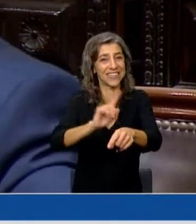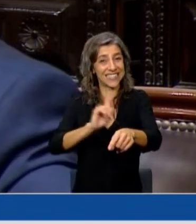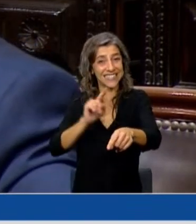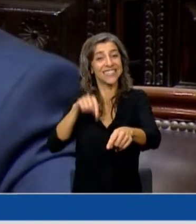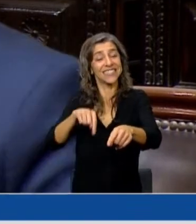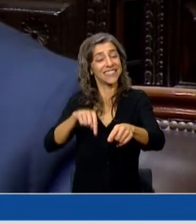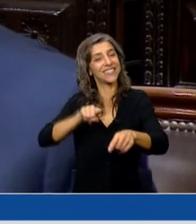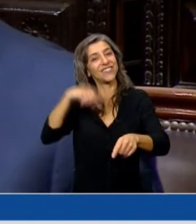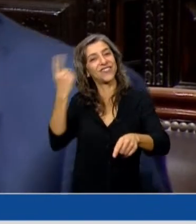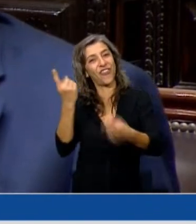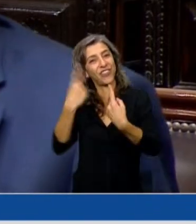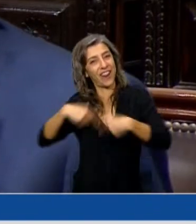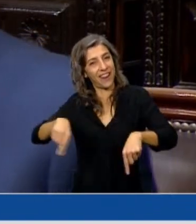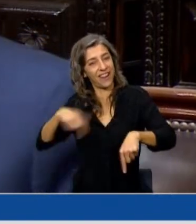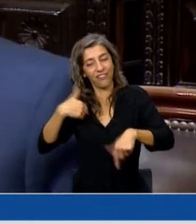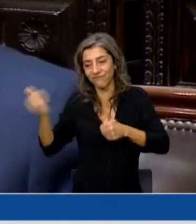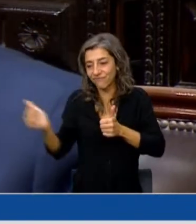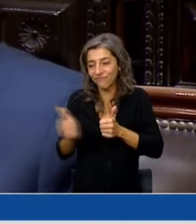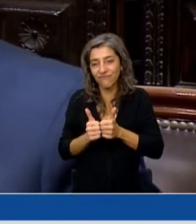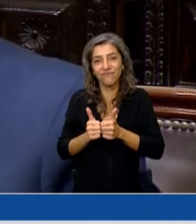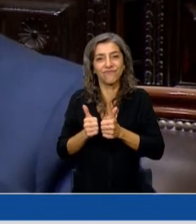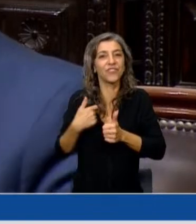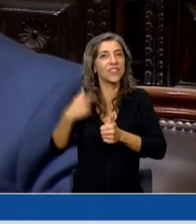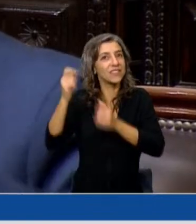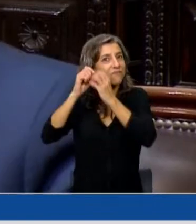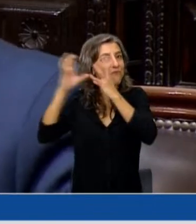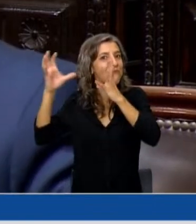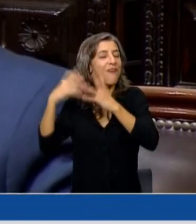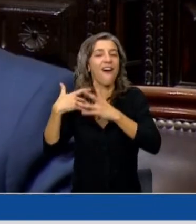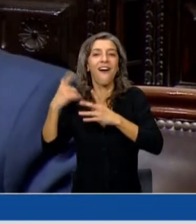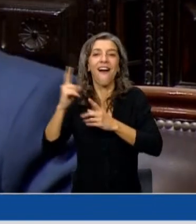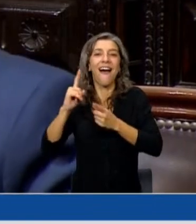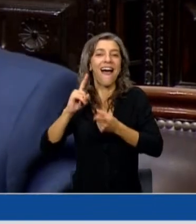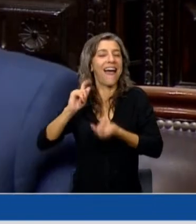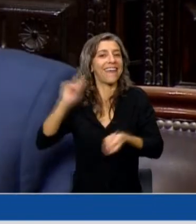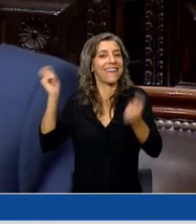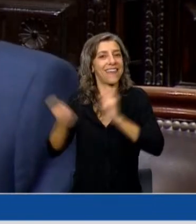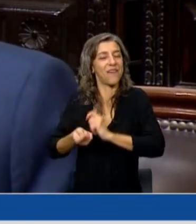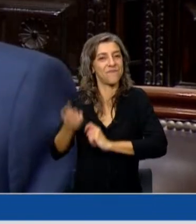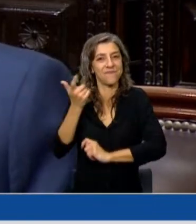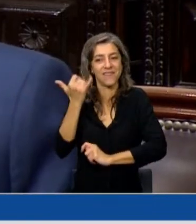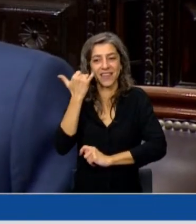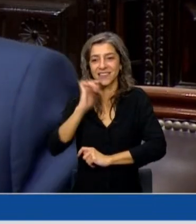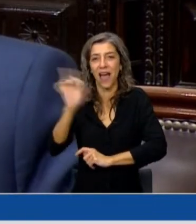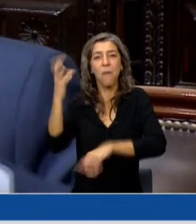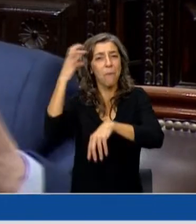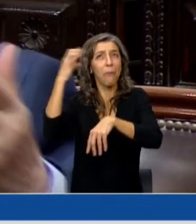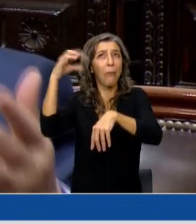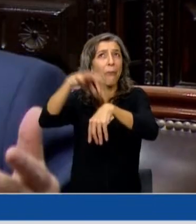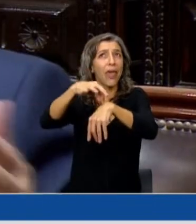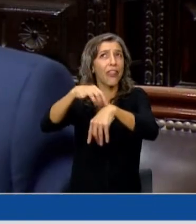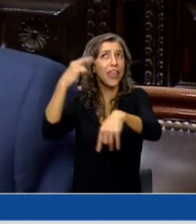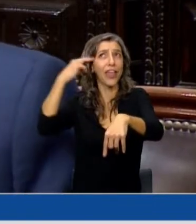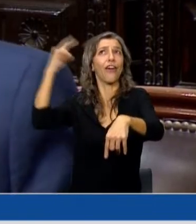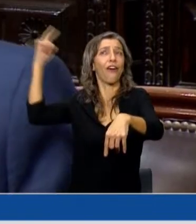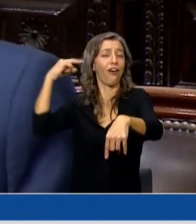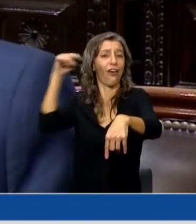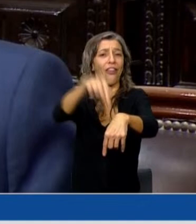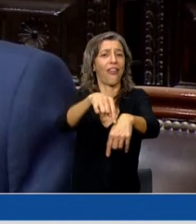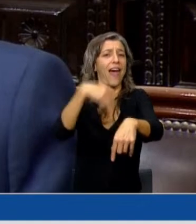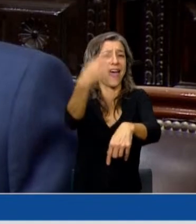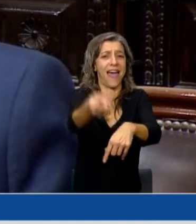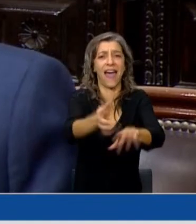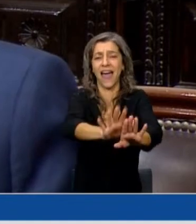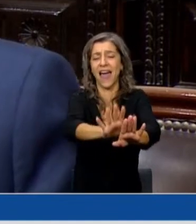terapéutico es donde queda, es en ese puente, digamos, entre lo que sería el enfermero profesional que